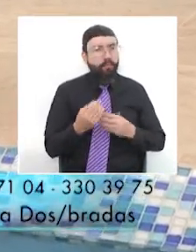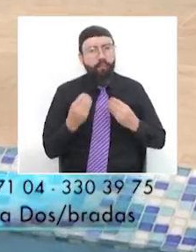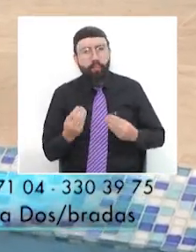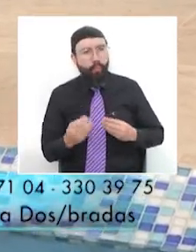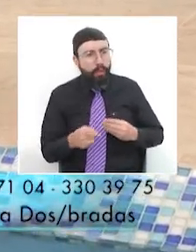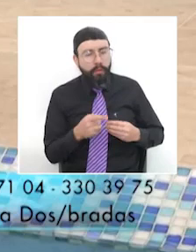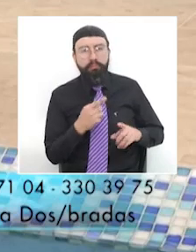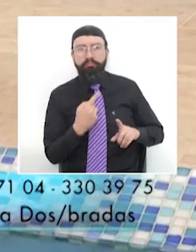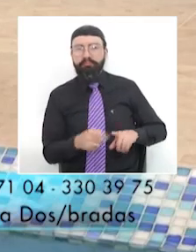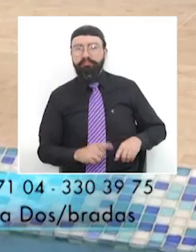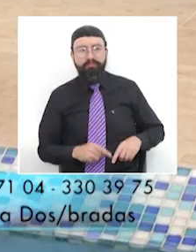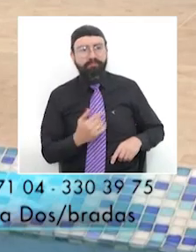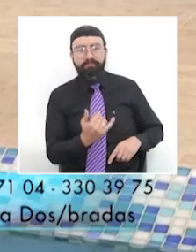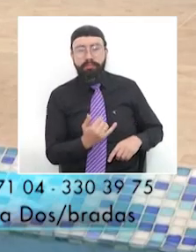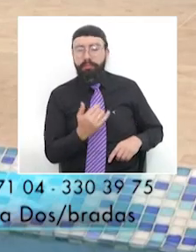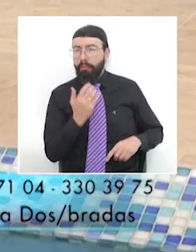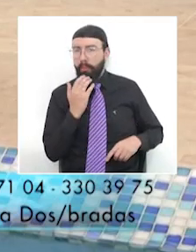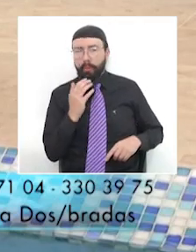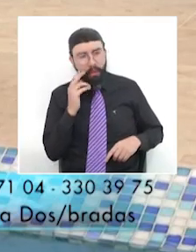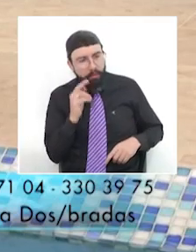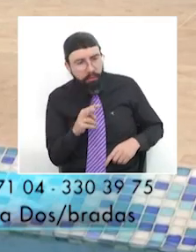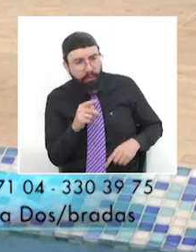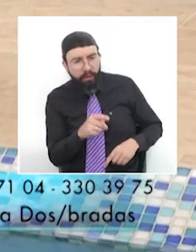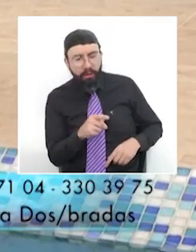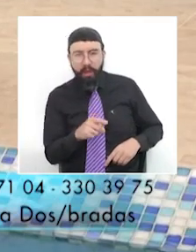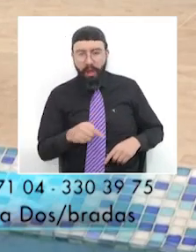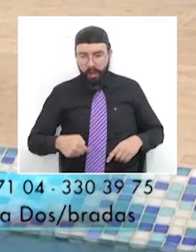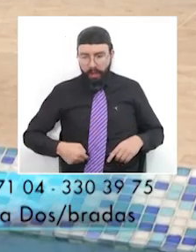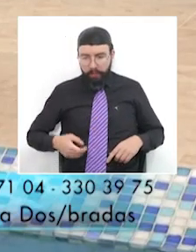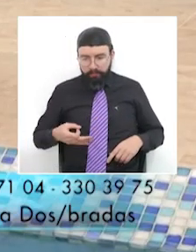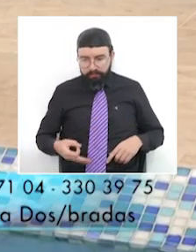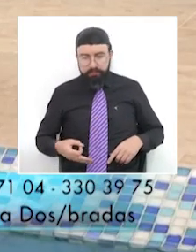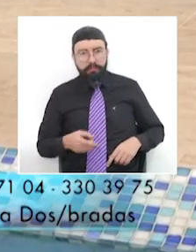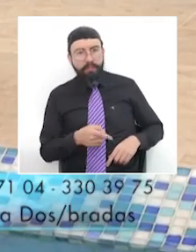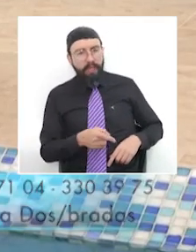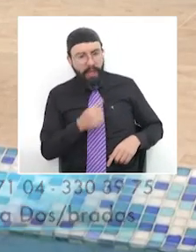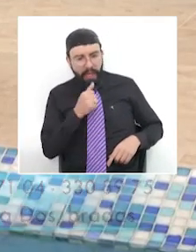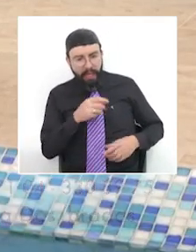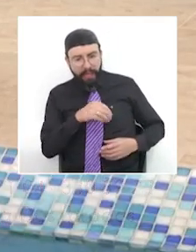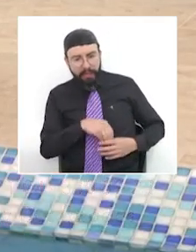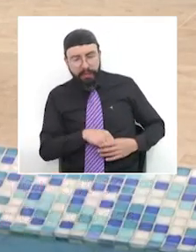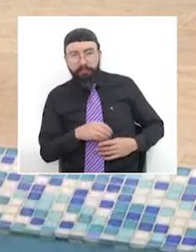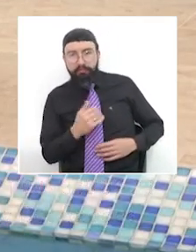es decir, podemos ver desde quistes simples contenidos de líquido